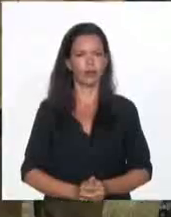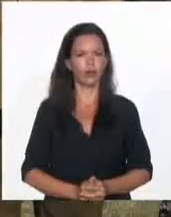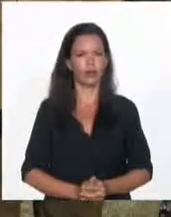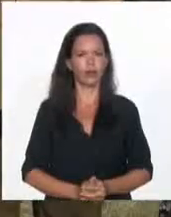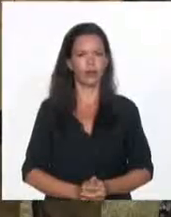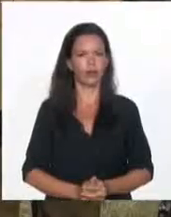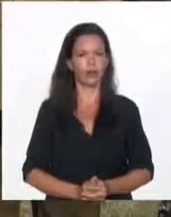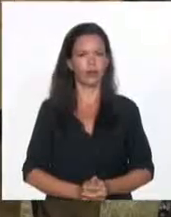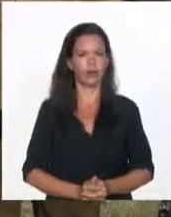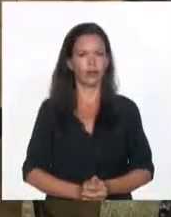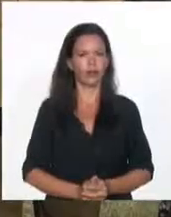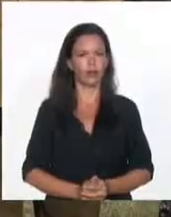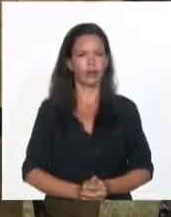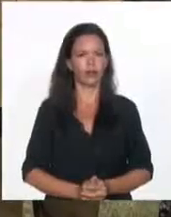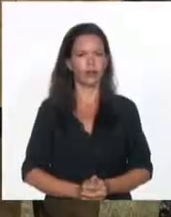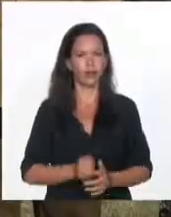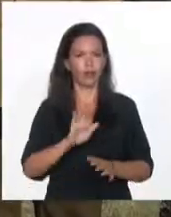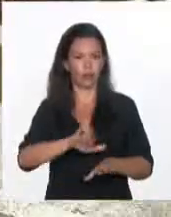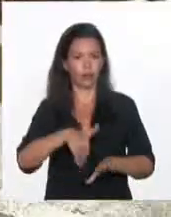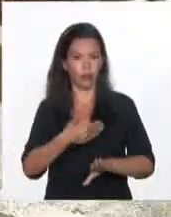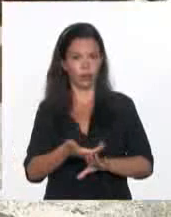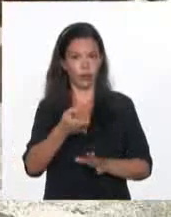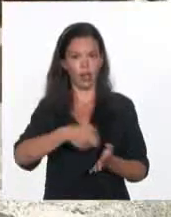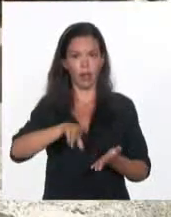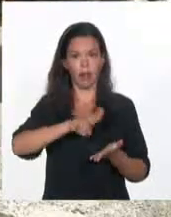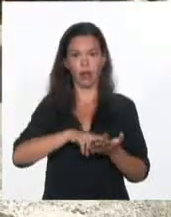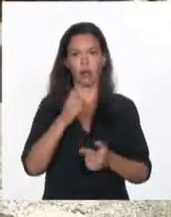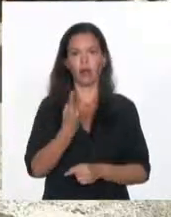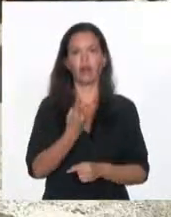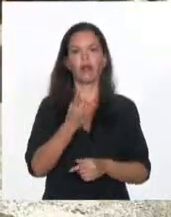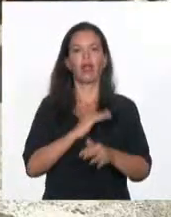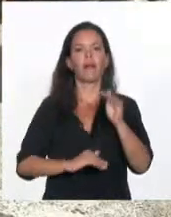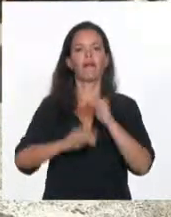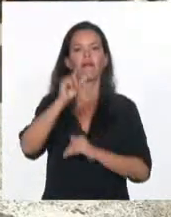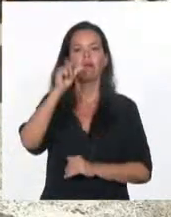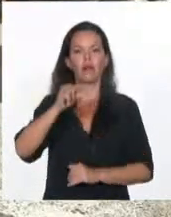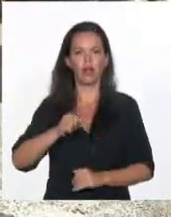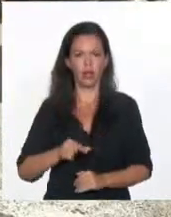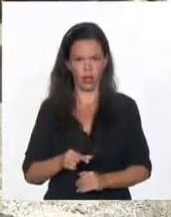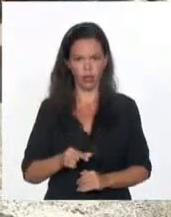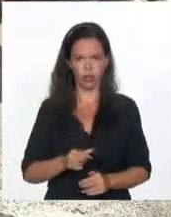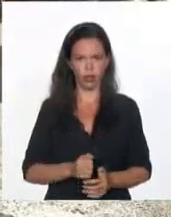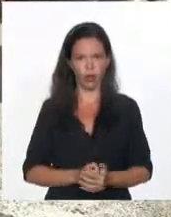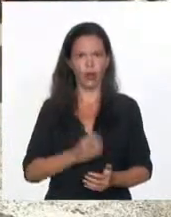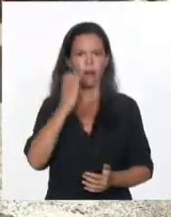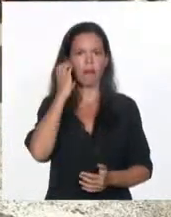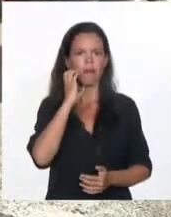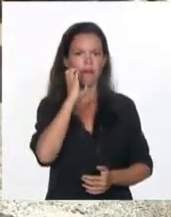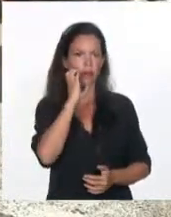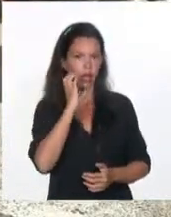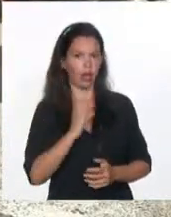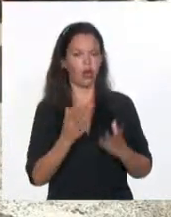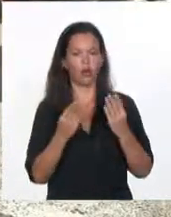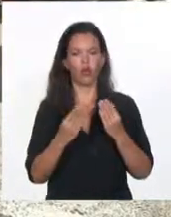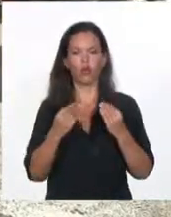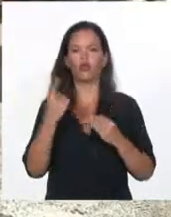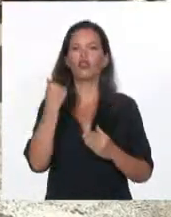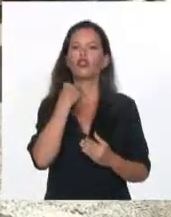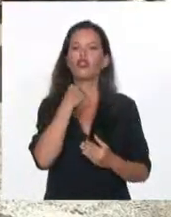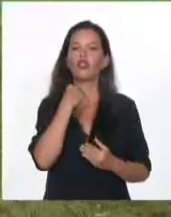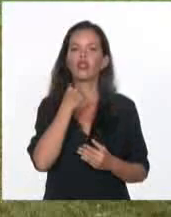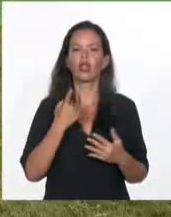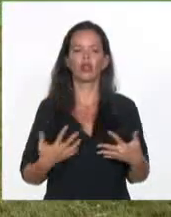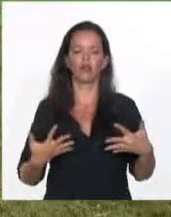Tras la exhumación, el miembro del Buró Político y primer ministro de la República, Manuel Marrero Cruz, quien durante años estuvo muy vinculado a